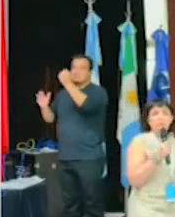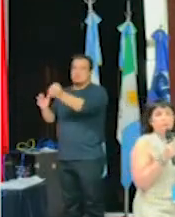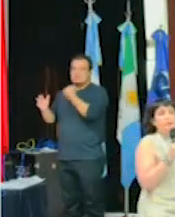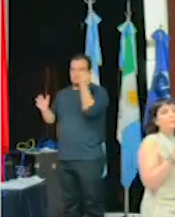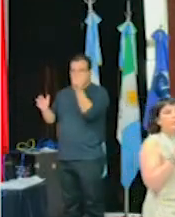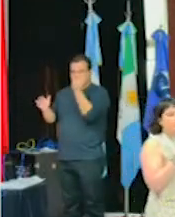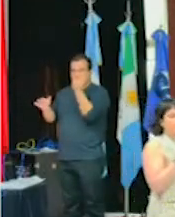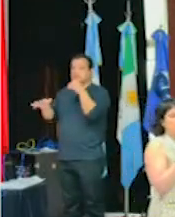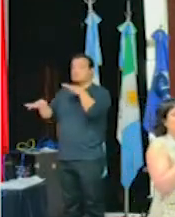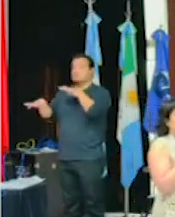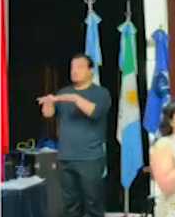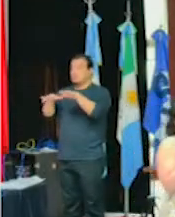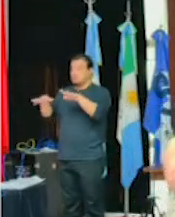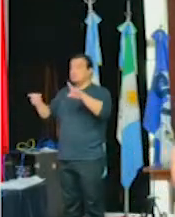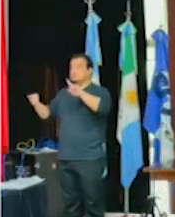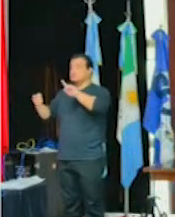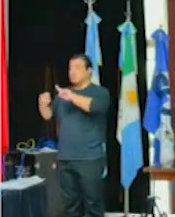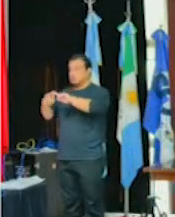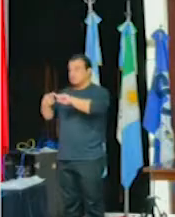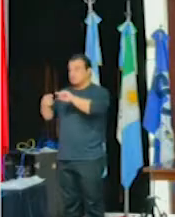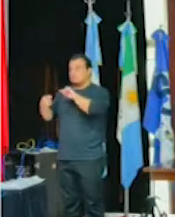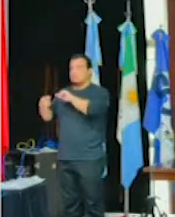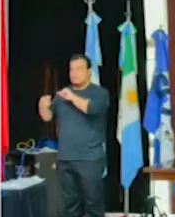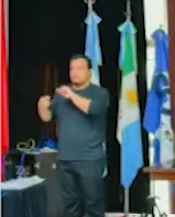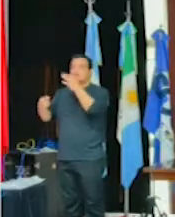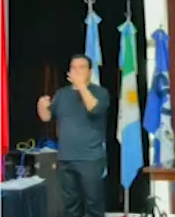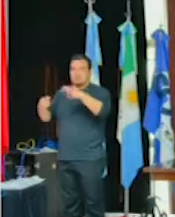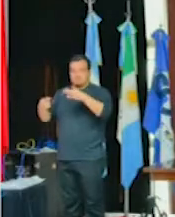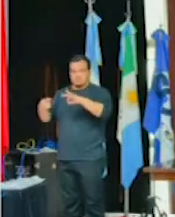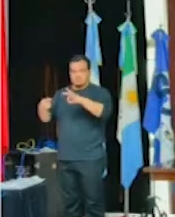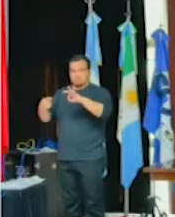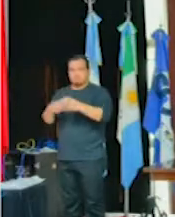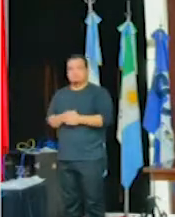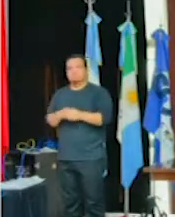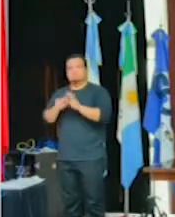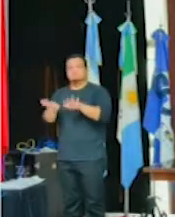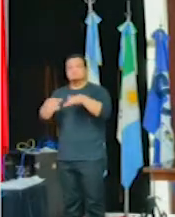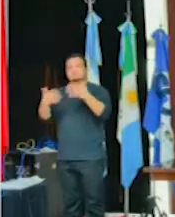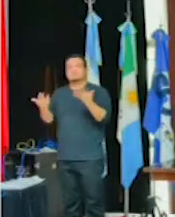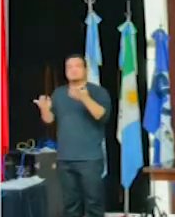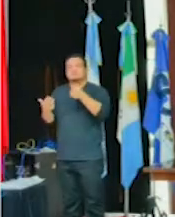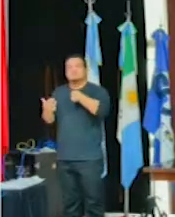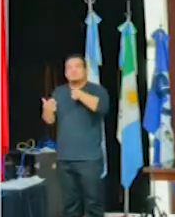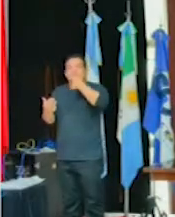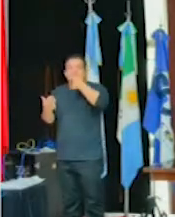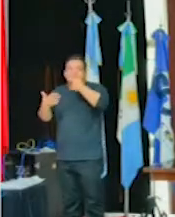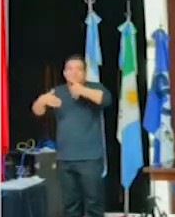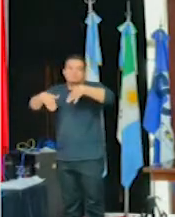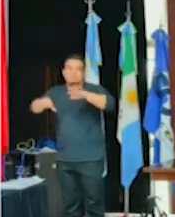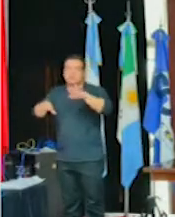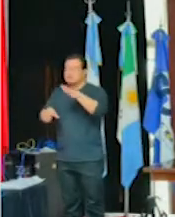un fin, me voy a centrar solo en los deseos y las inquietudes del paciente